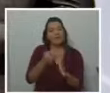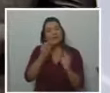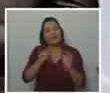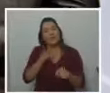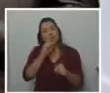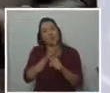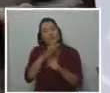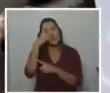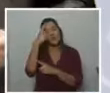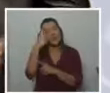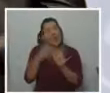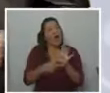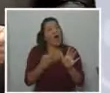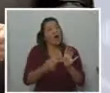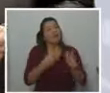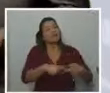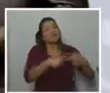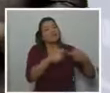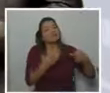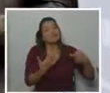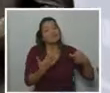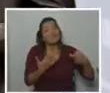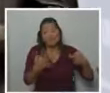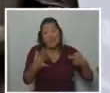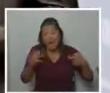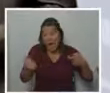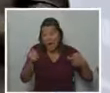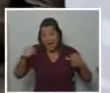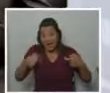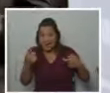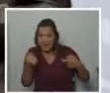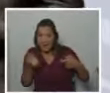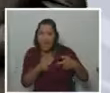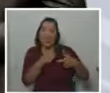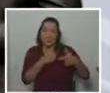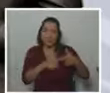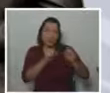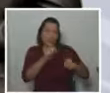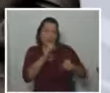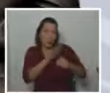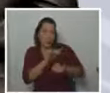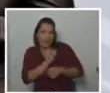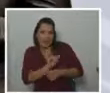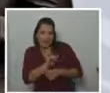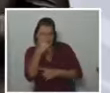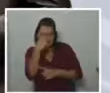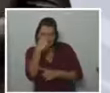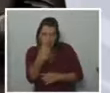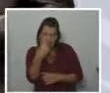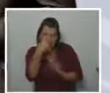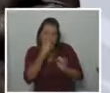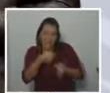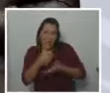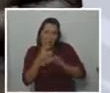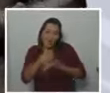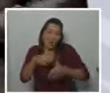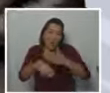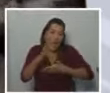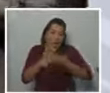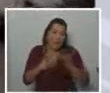ahí guardadas y que cuando viene a un lugar como este y se lleva platita, le sirven para eso, para cumplir los sueños, para ayudarle en algunos